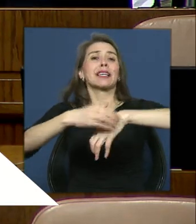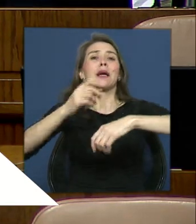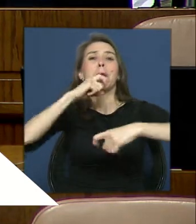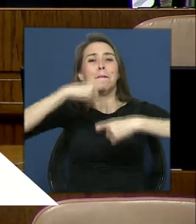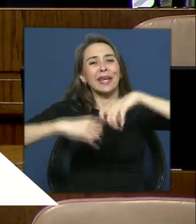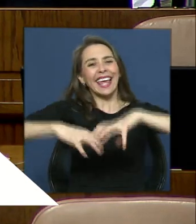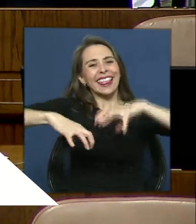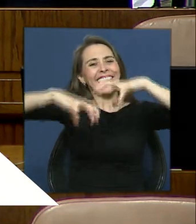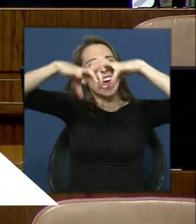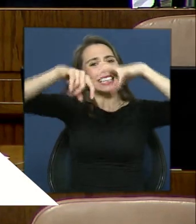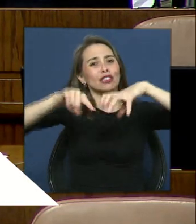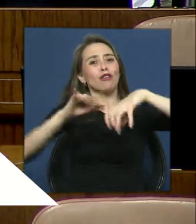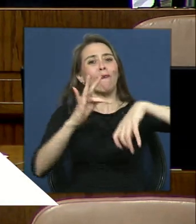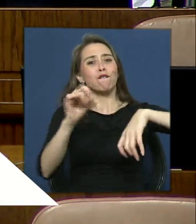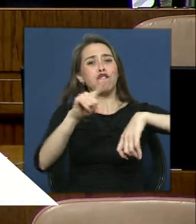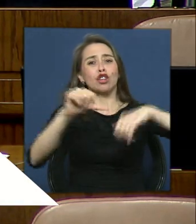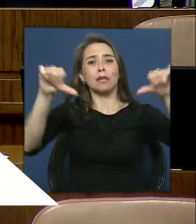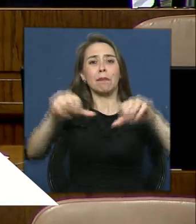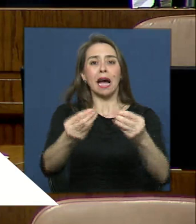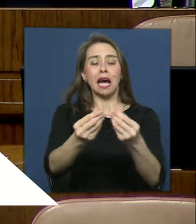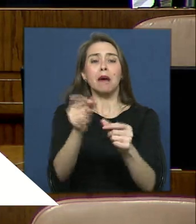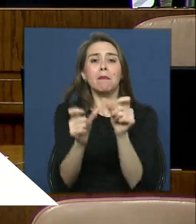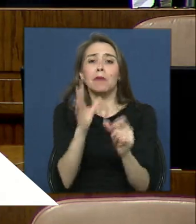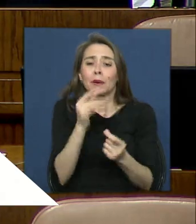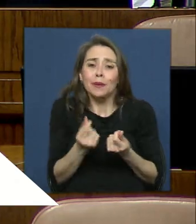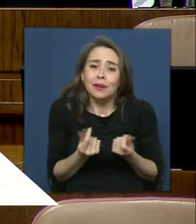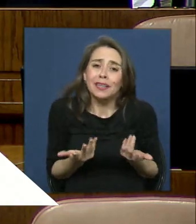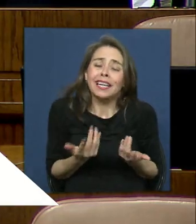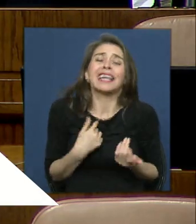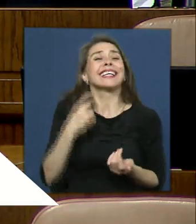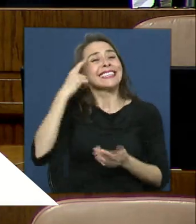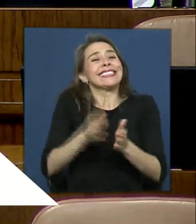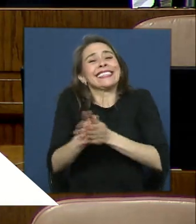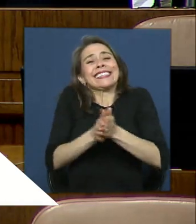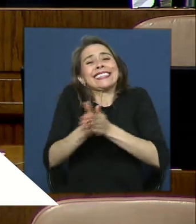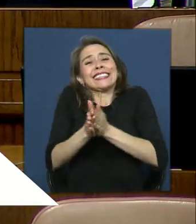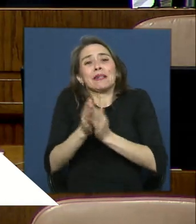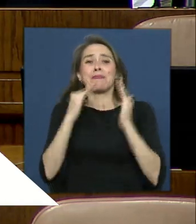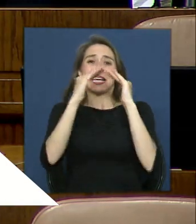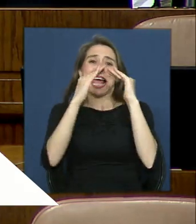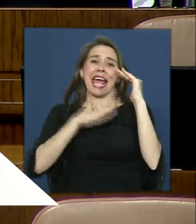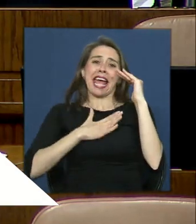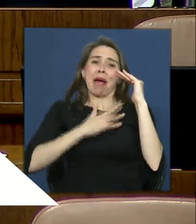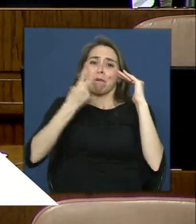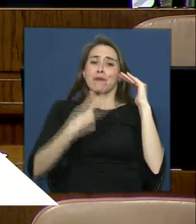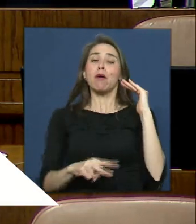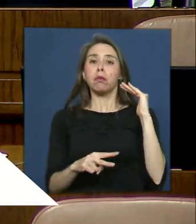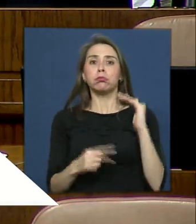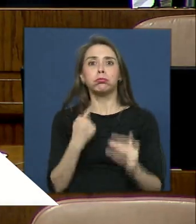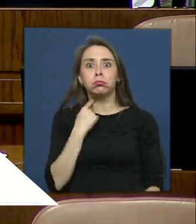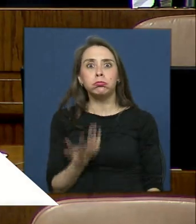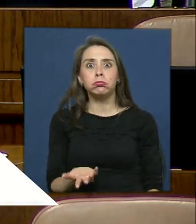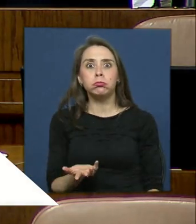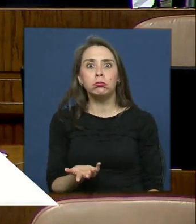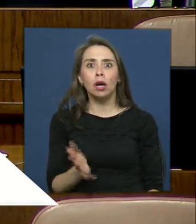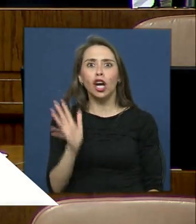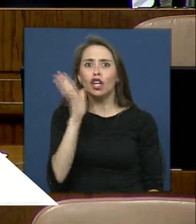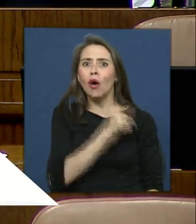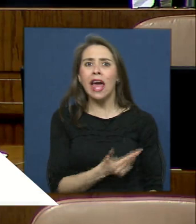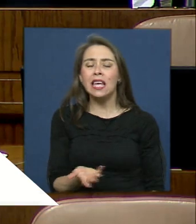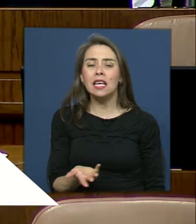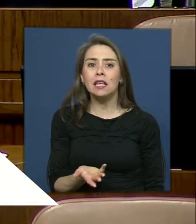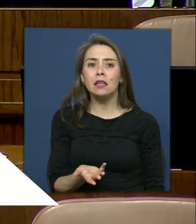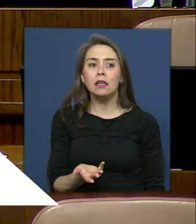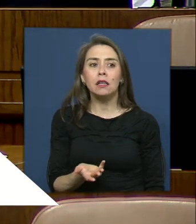piensa, presidente, modestas familias que anhelan el sueño de la casa propia se ven obviamente afectadas por la falta de qué, por la